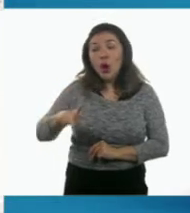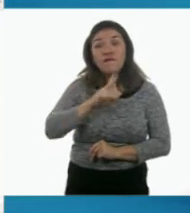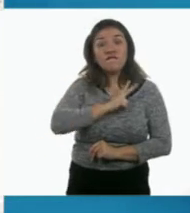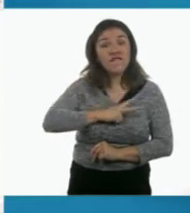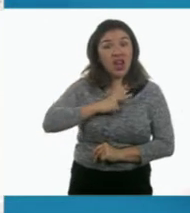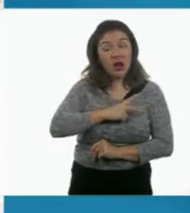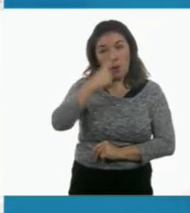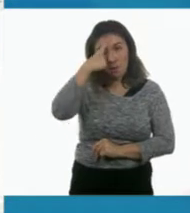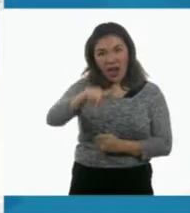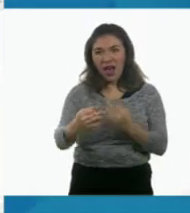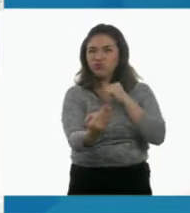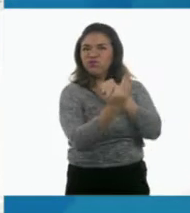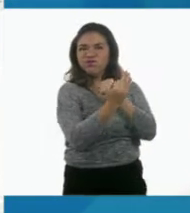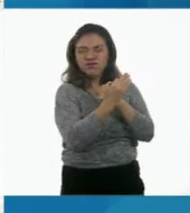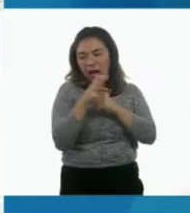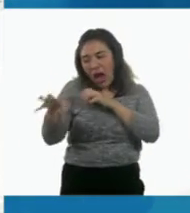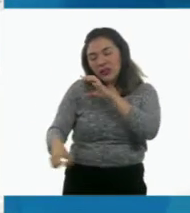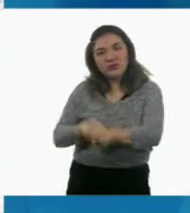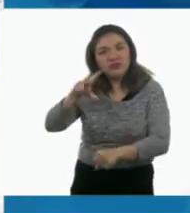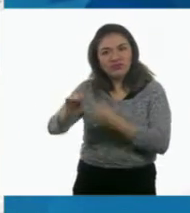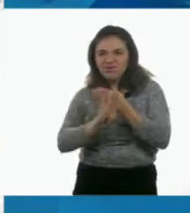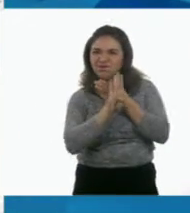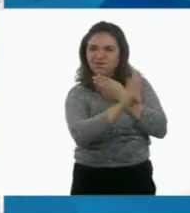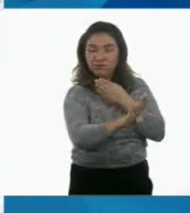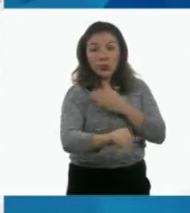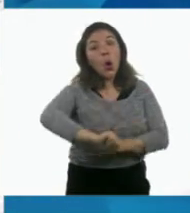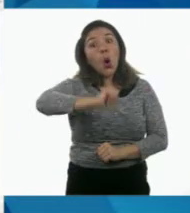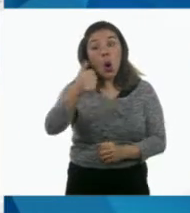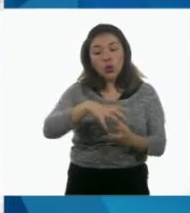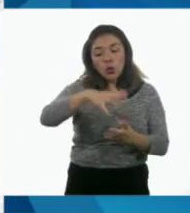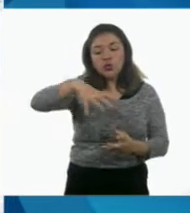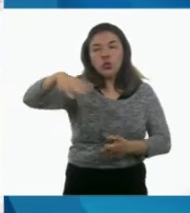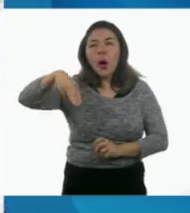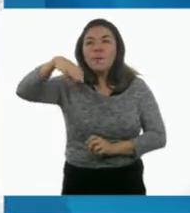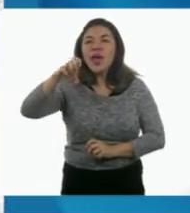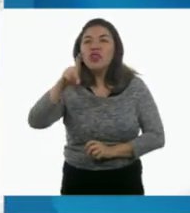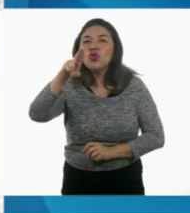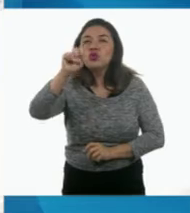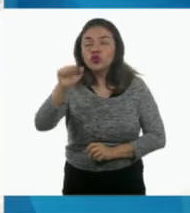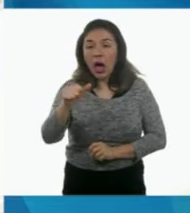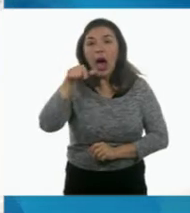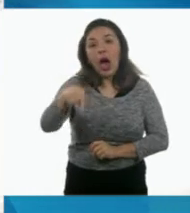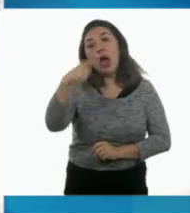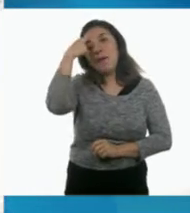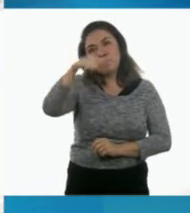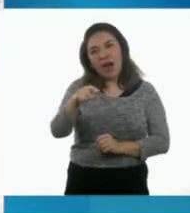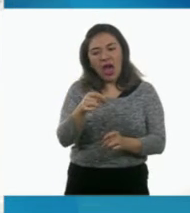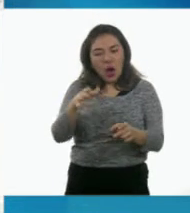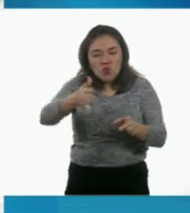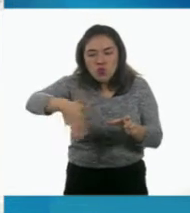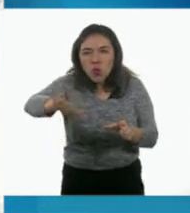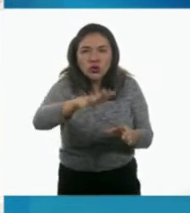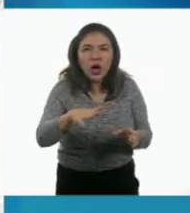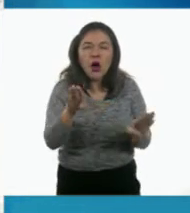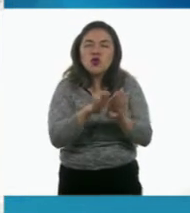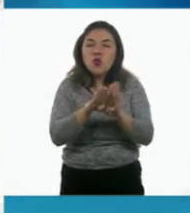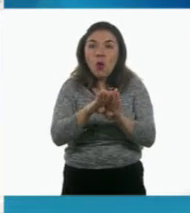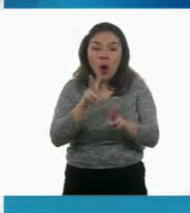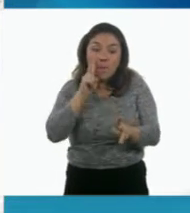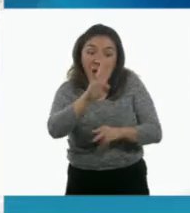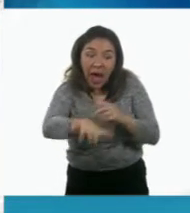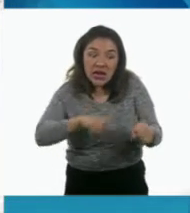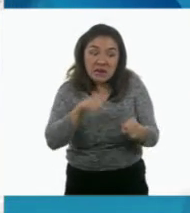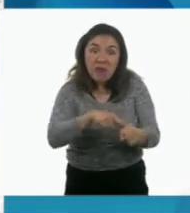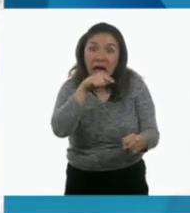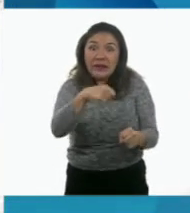defenderse de los depredadores, mientras que las medusas lo usan para cazar. Inyectan a sus presas